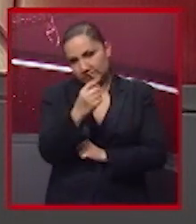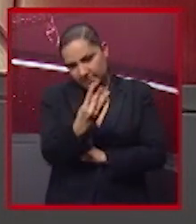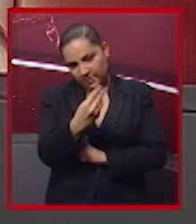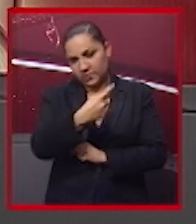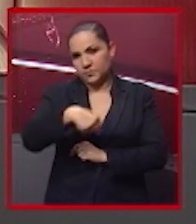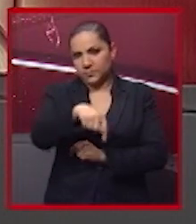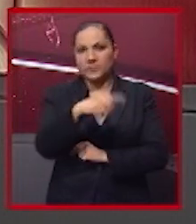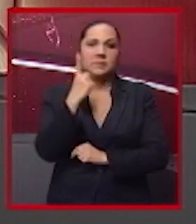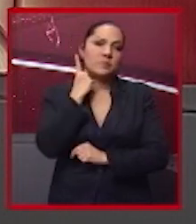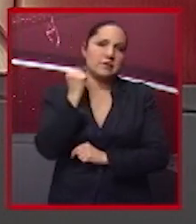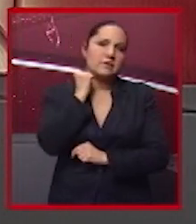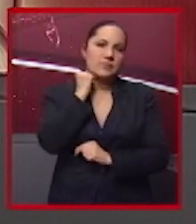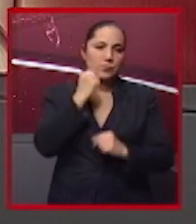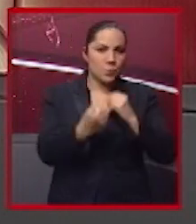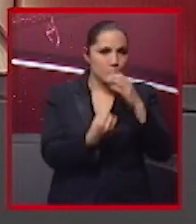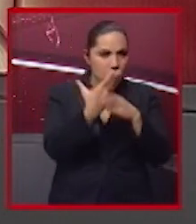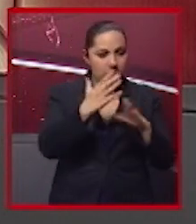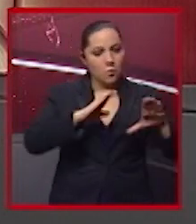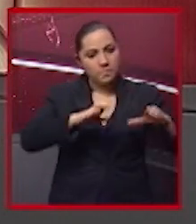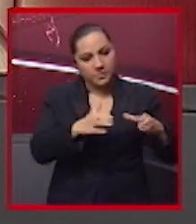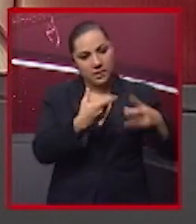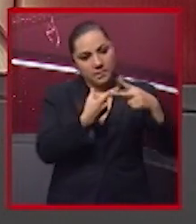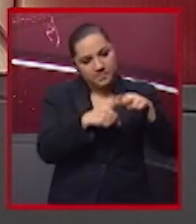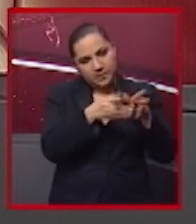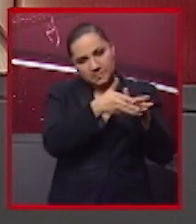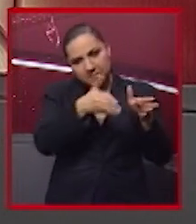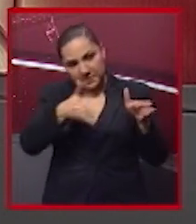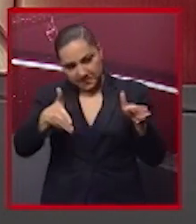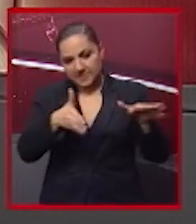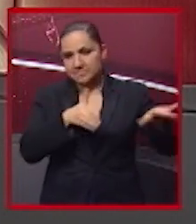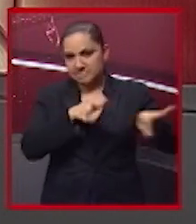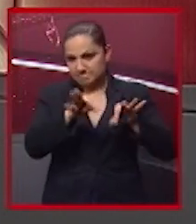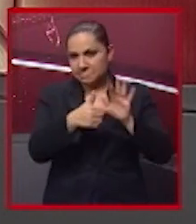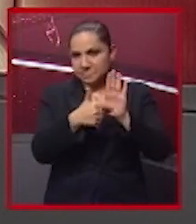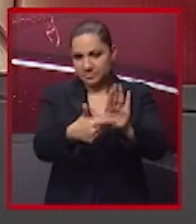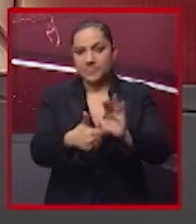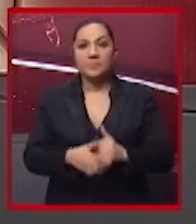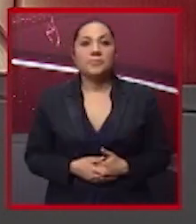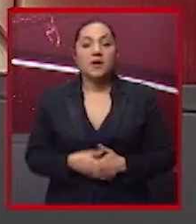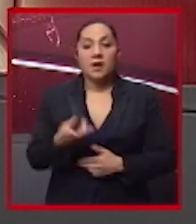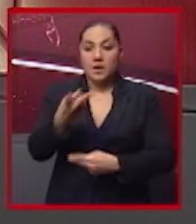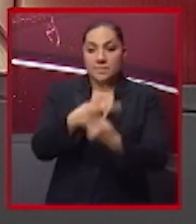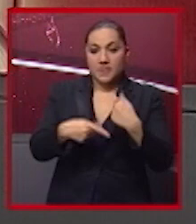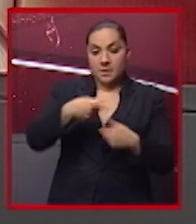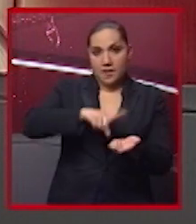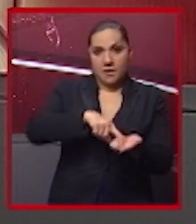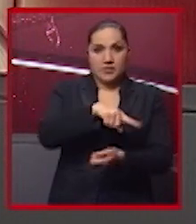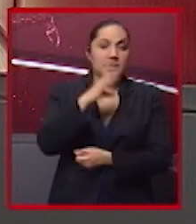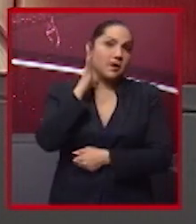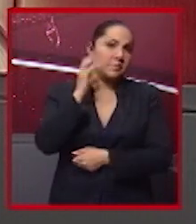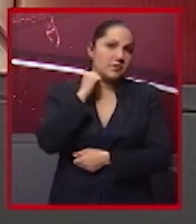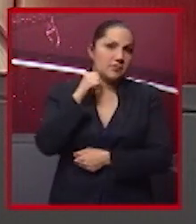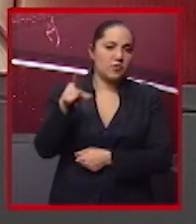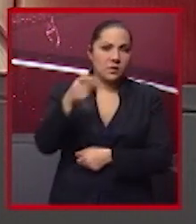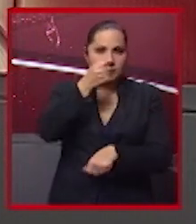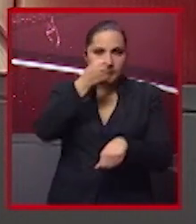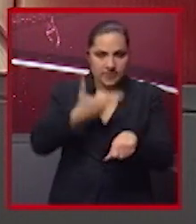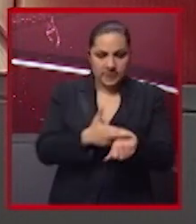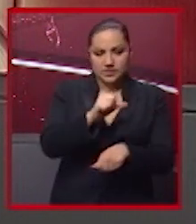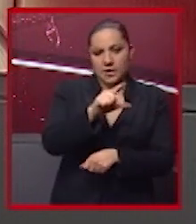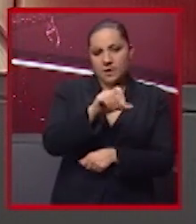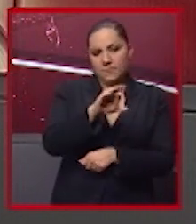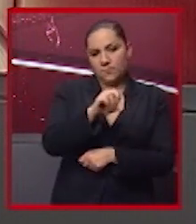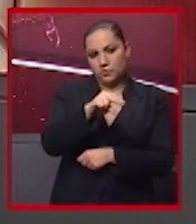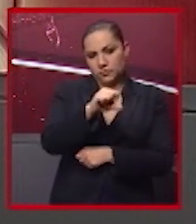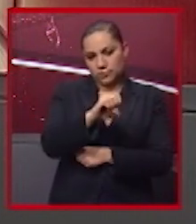primer periodo de sesiones ordinarias. Y ante el Pleno del Senado de la República compareció Alfonso Navarrete Prida, secretario de Gobernación, quien